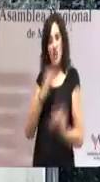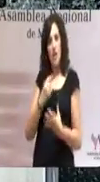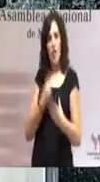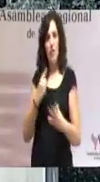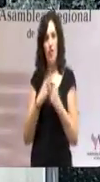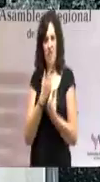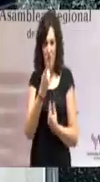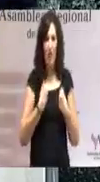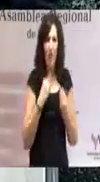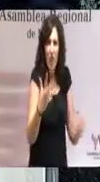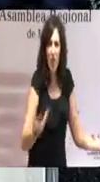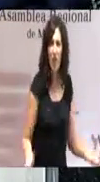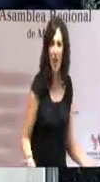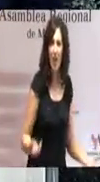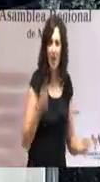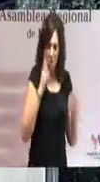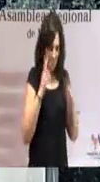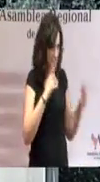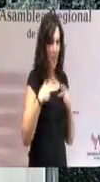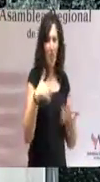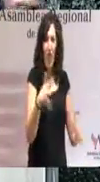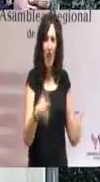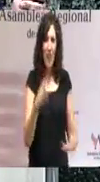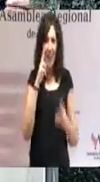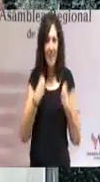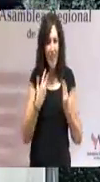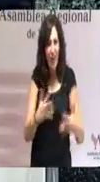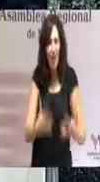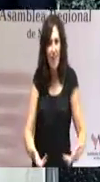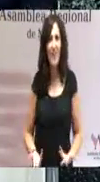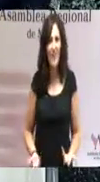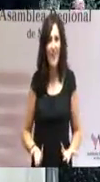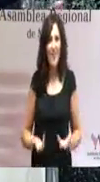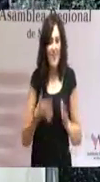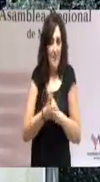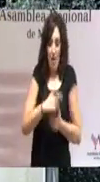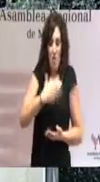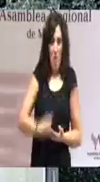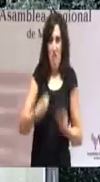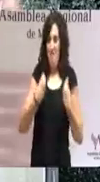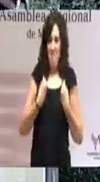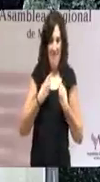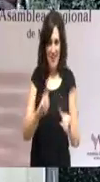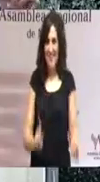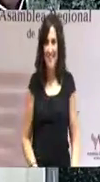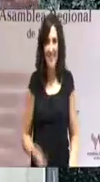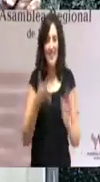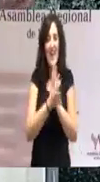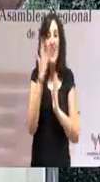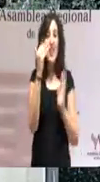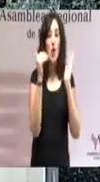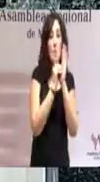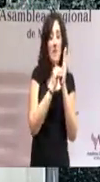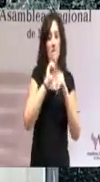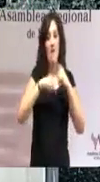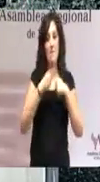vive usted, señor Tobar? ¿Dónde vive usted? Desde luego, no en la región de Murcia. Son 5.000 las familias